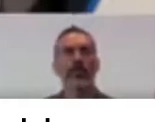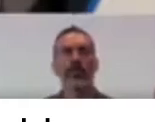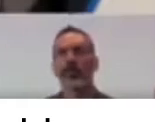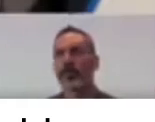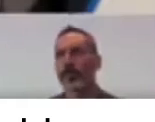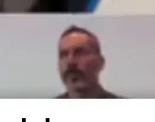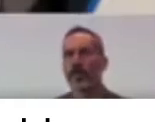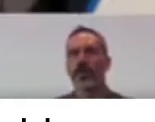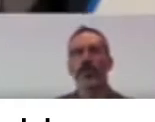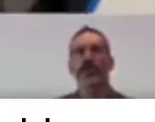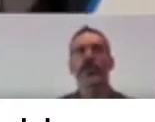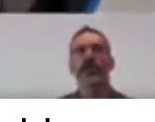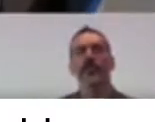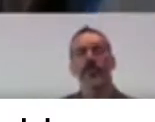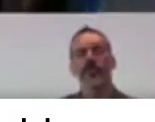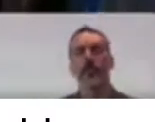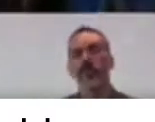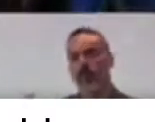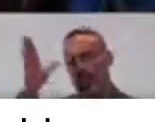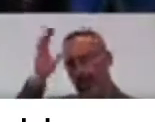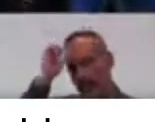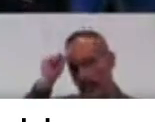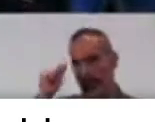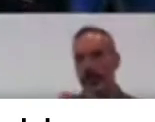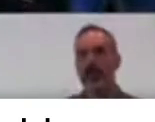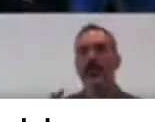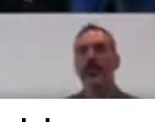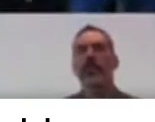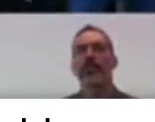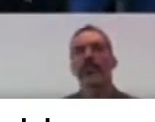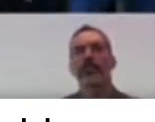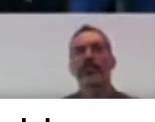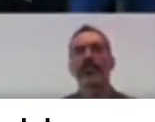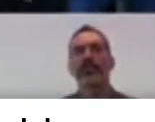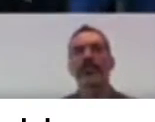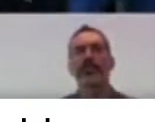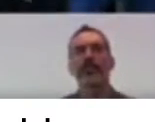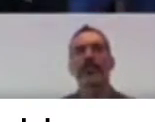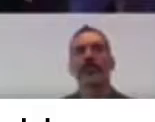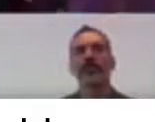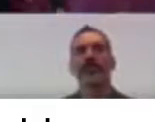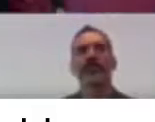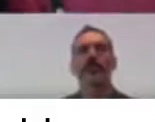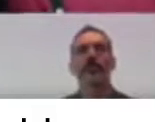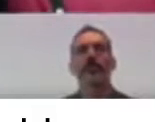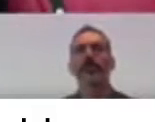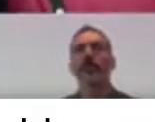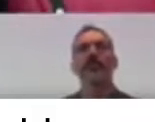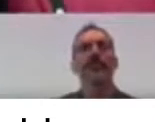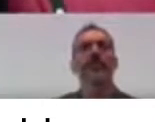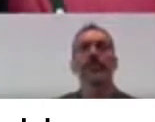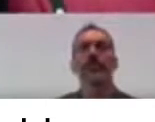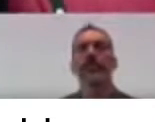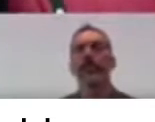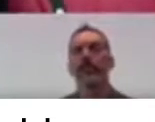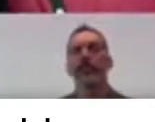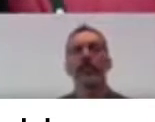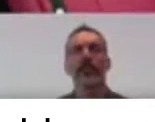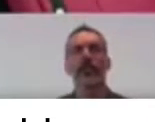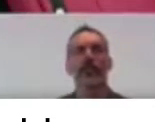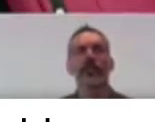buenos acuerdos a favor de las condiciones laborales de los trabajadores del ayuntamiento. Porque miren,